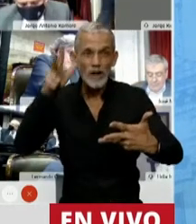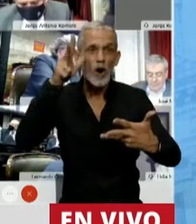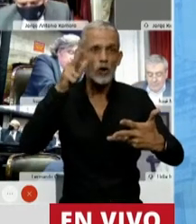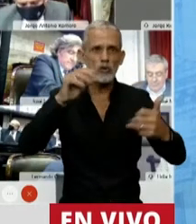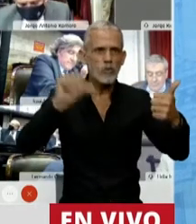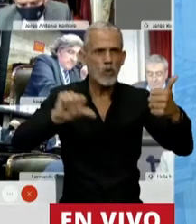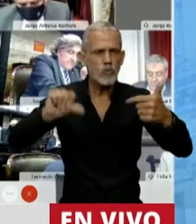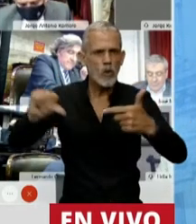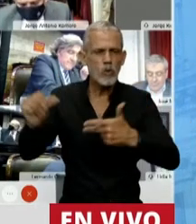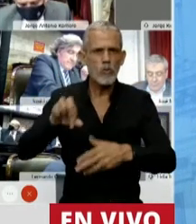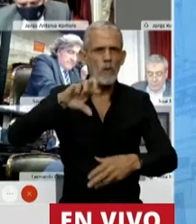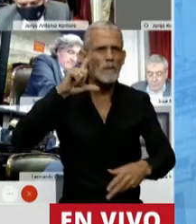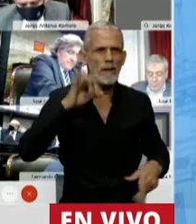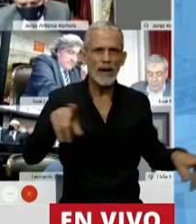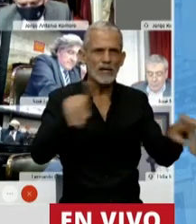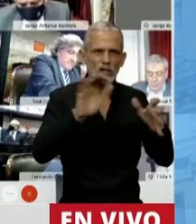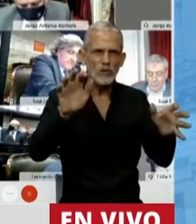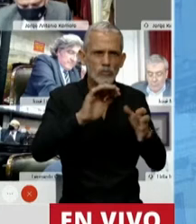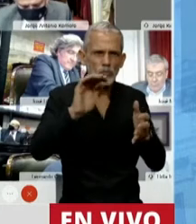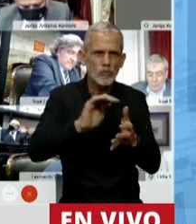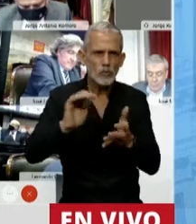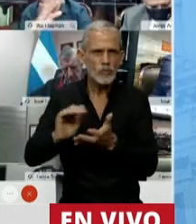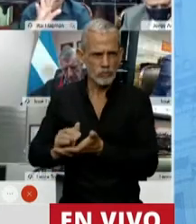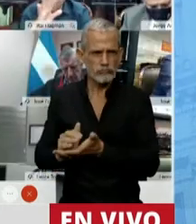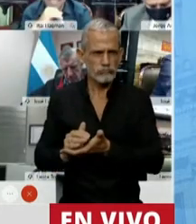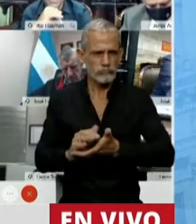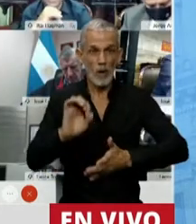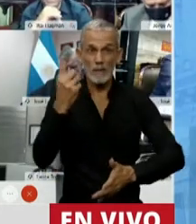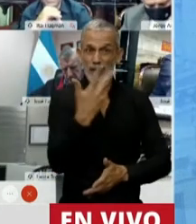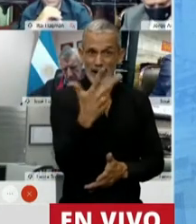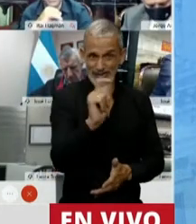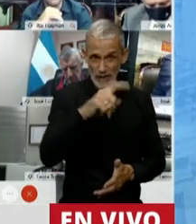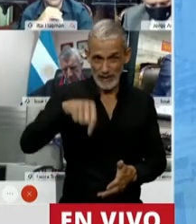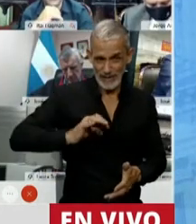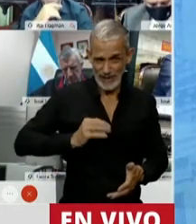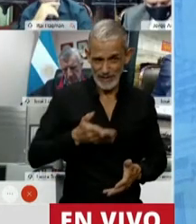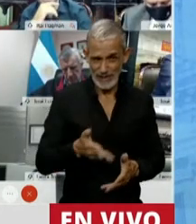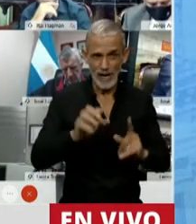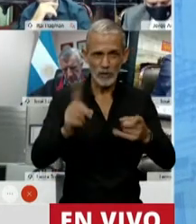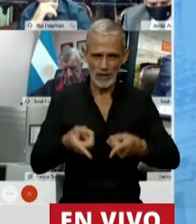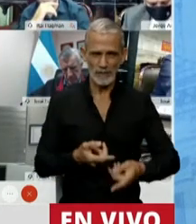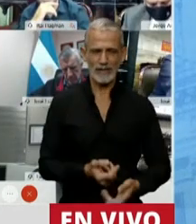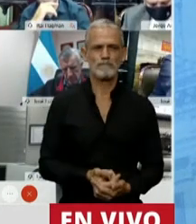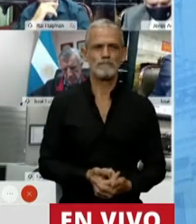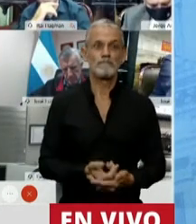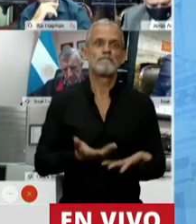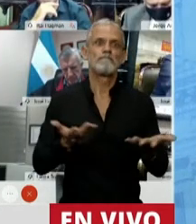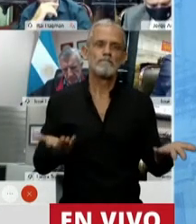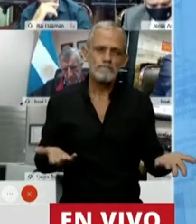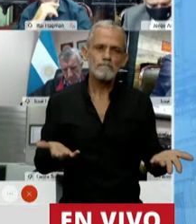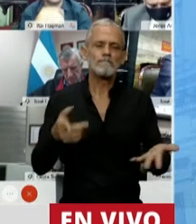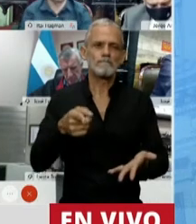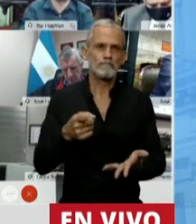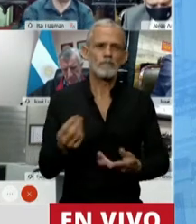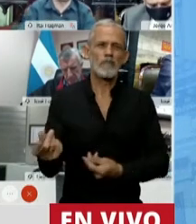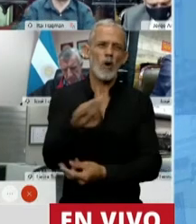interanual del Producto Bruto Interno, incluyendo el primer trimestre de este año. Por ende, el